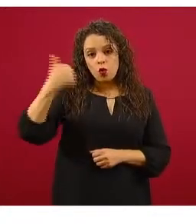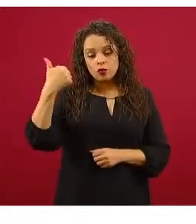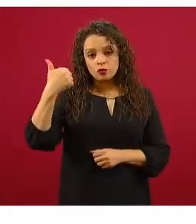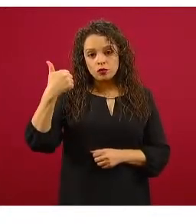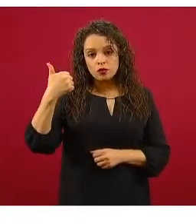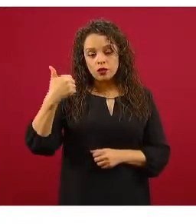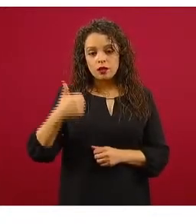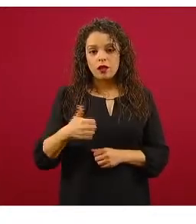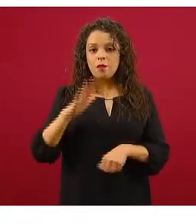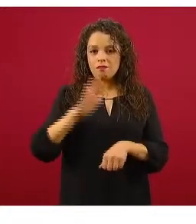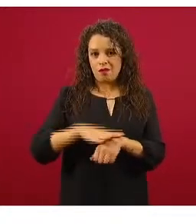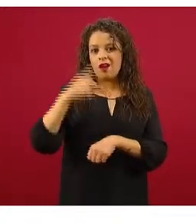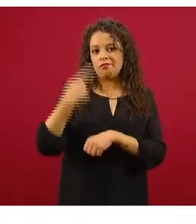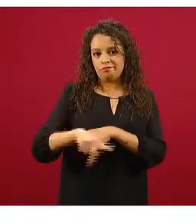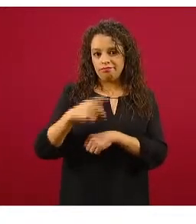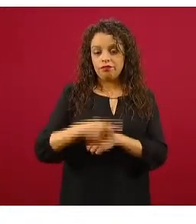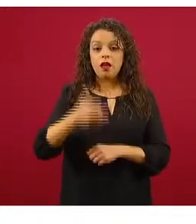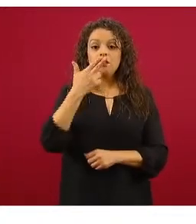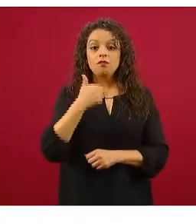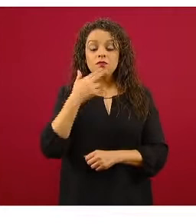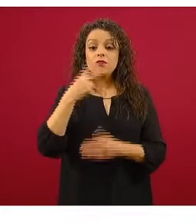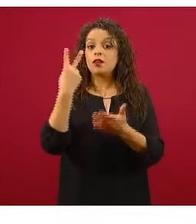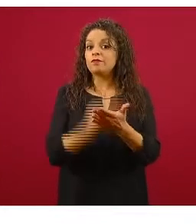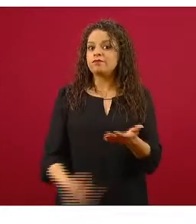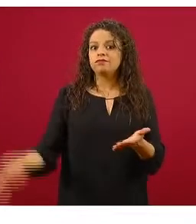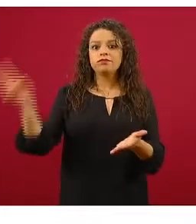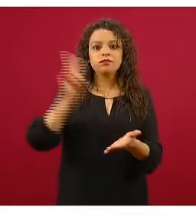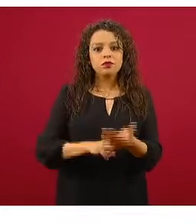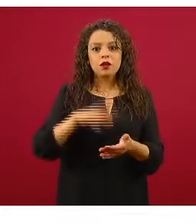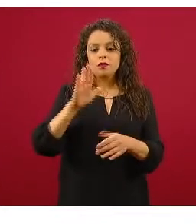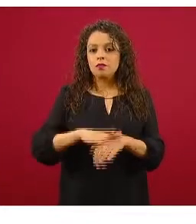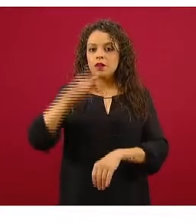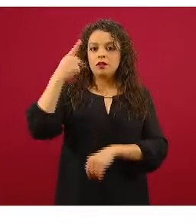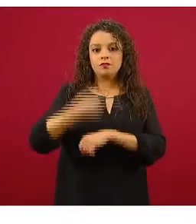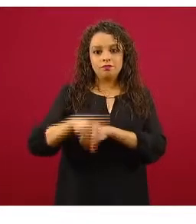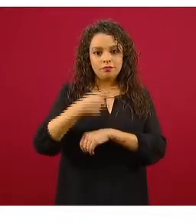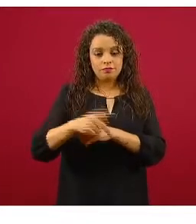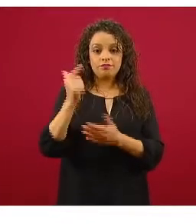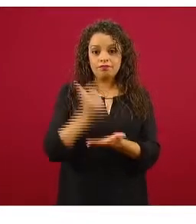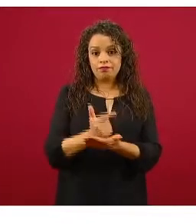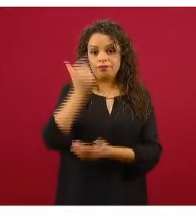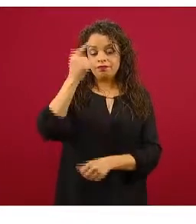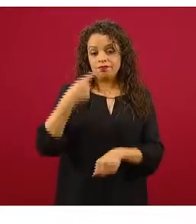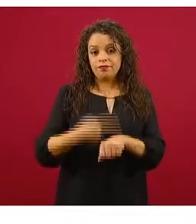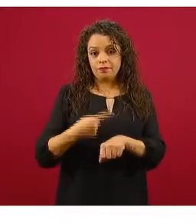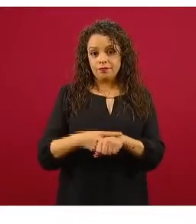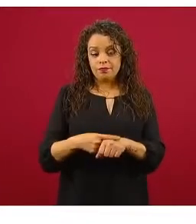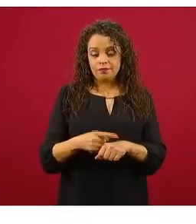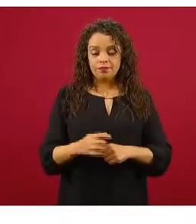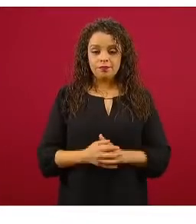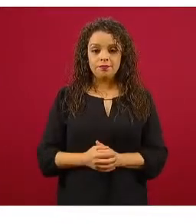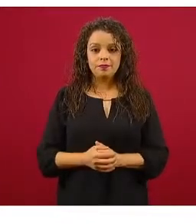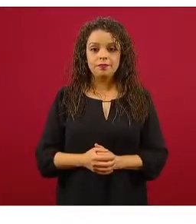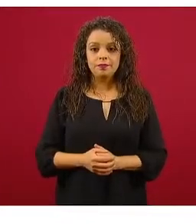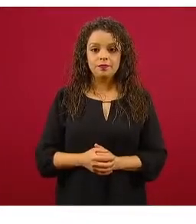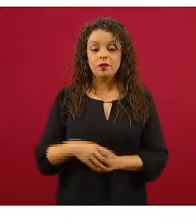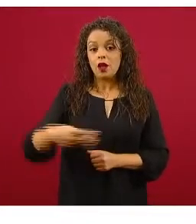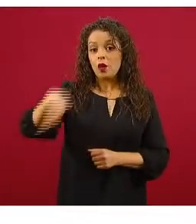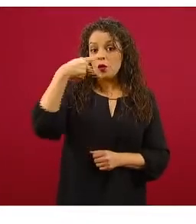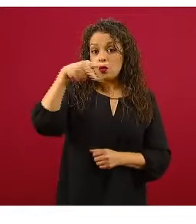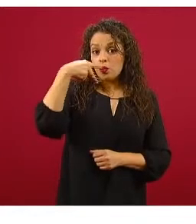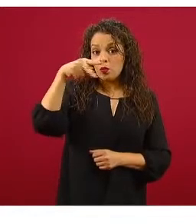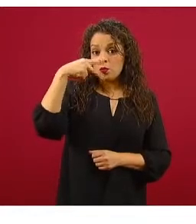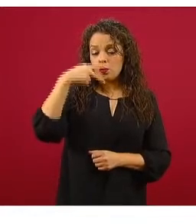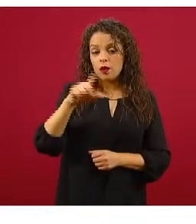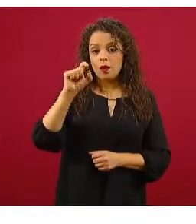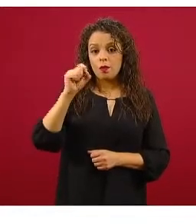1.11 más de riesgo, de diabetes duplica el riesgo de enfermedad grave si se tiene diabetes, el consumo de tabaco aumenta